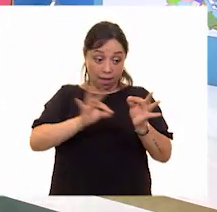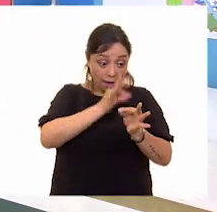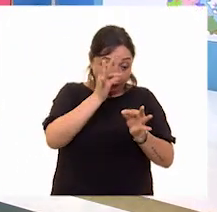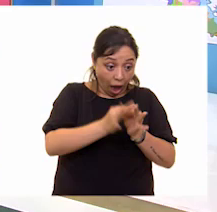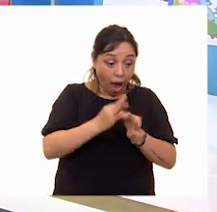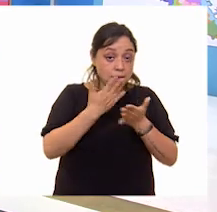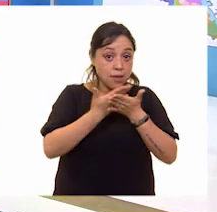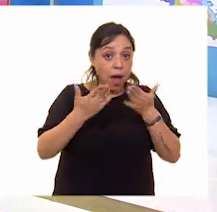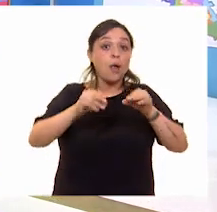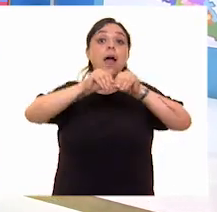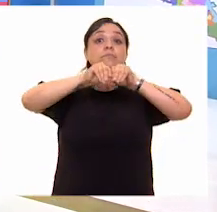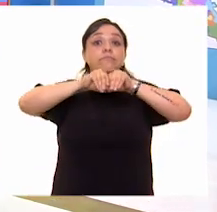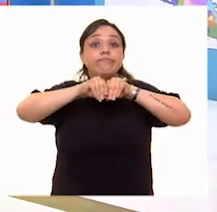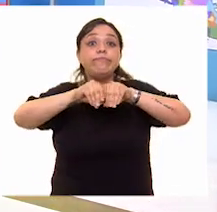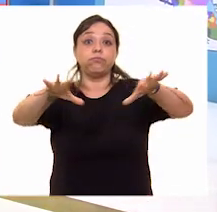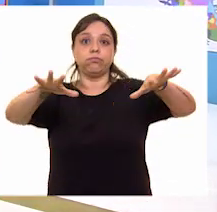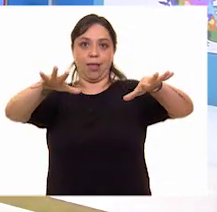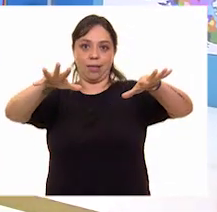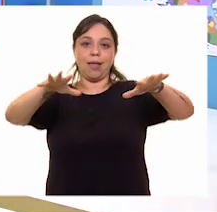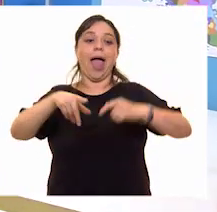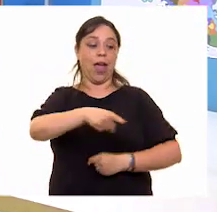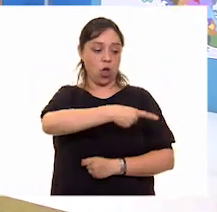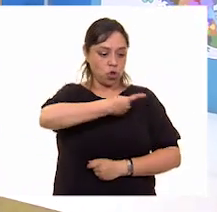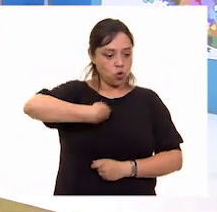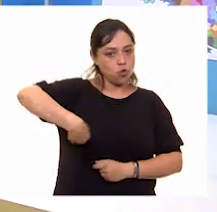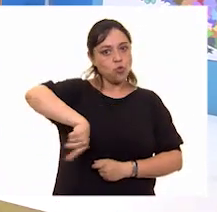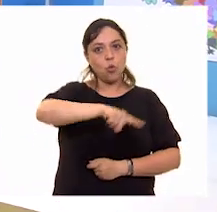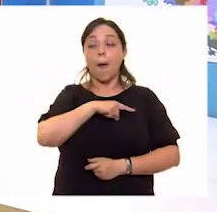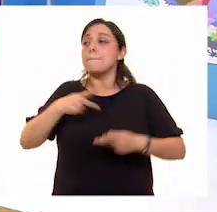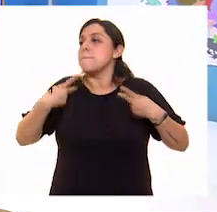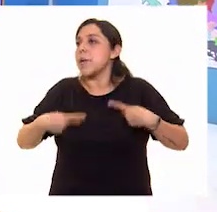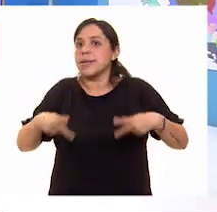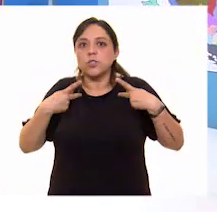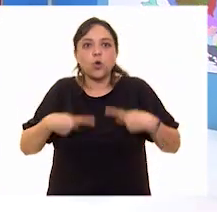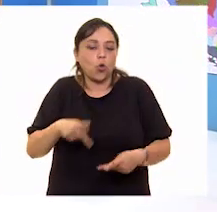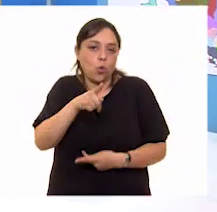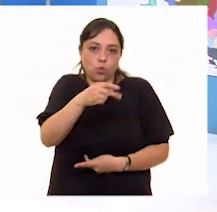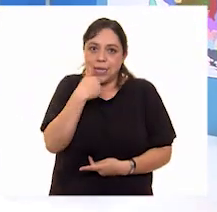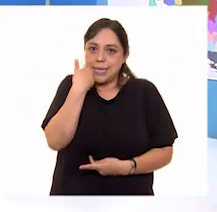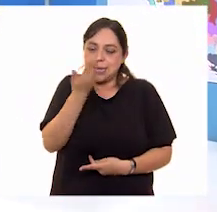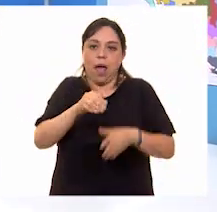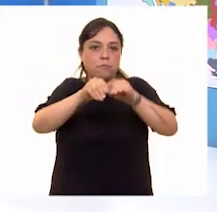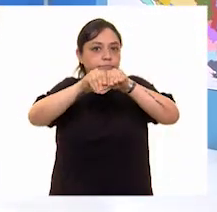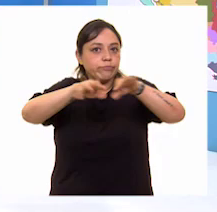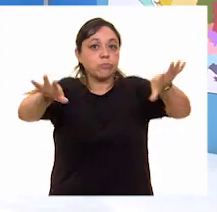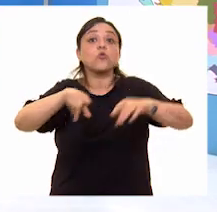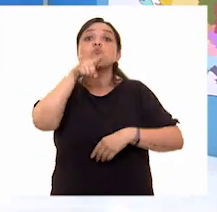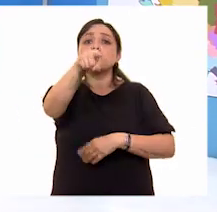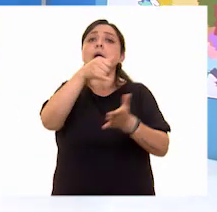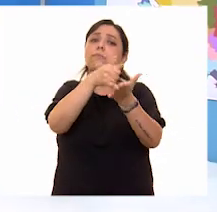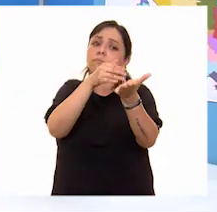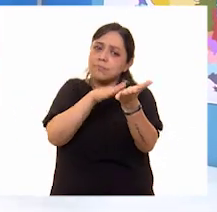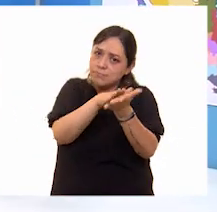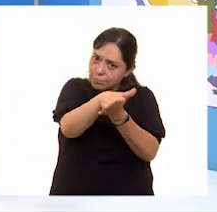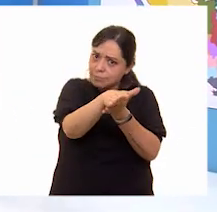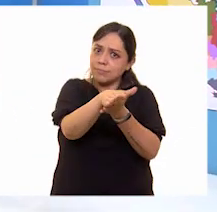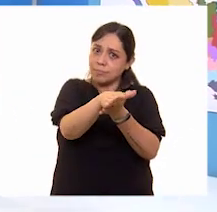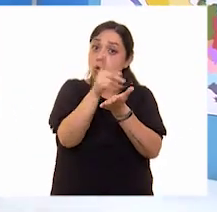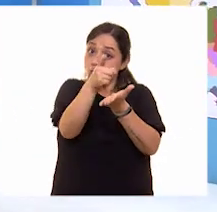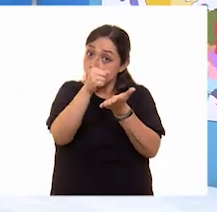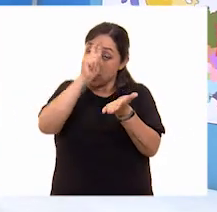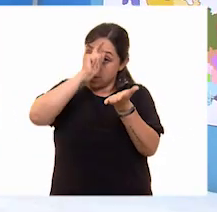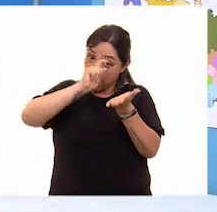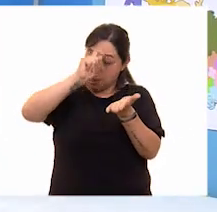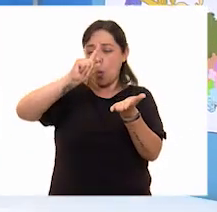eso lo vamos a mandar a todas las personas que queramos. Niñas y niños, ustedes pueden imprimir su propia recomendación